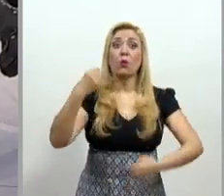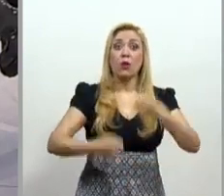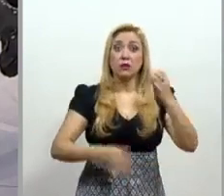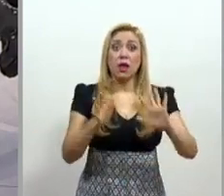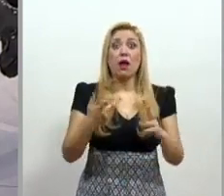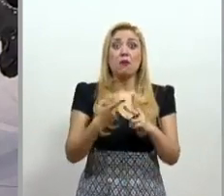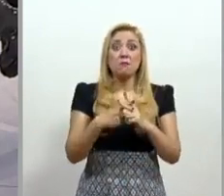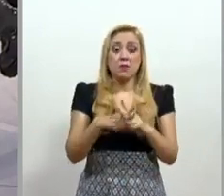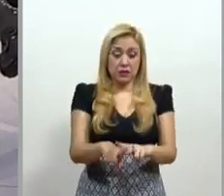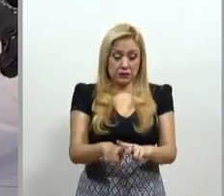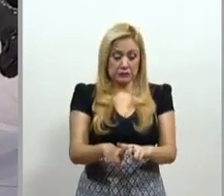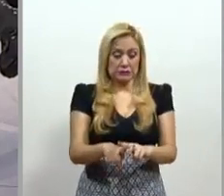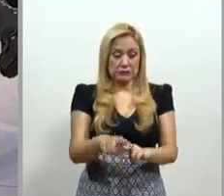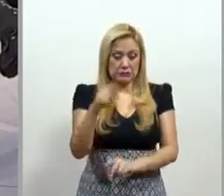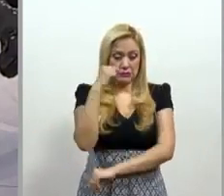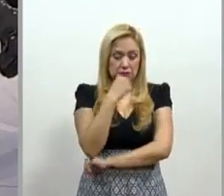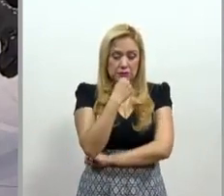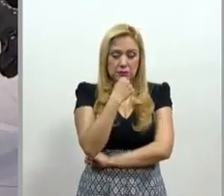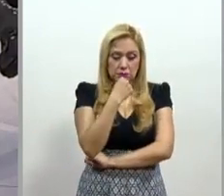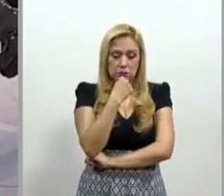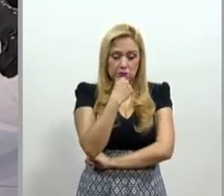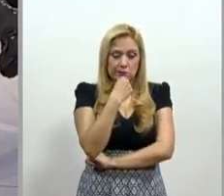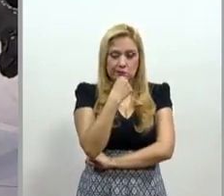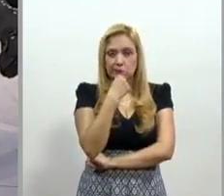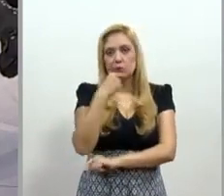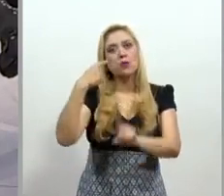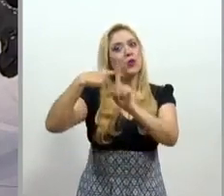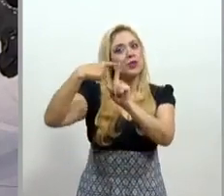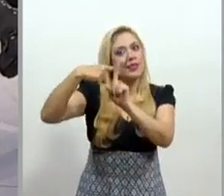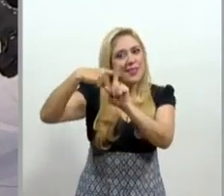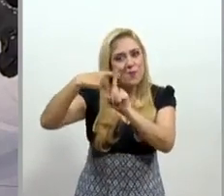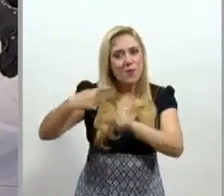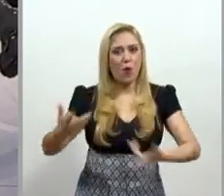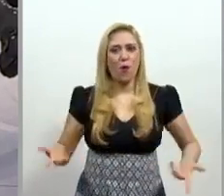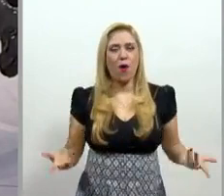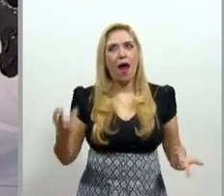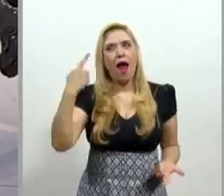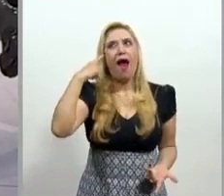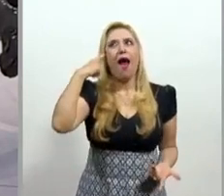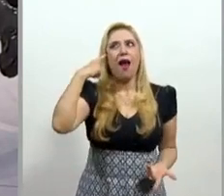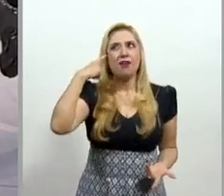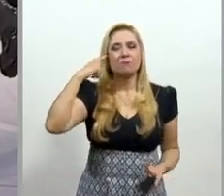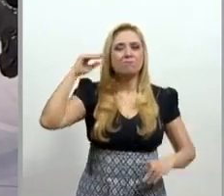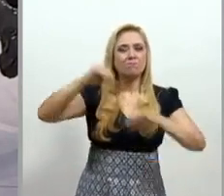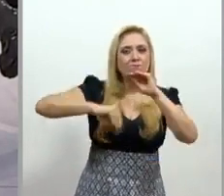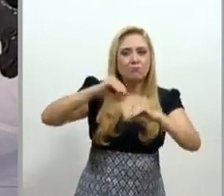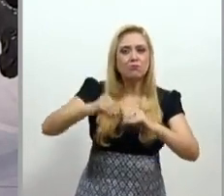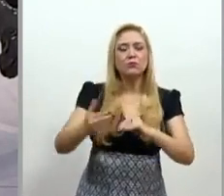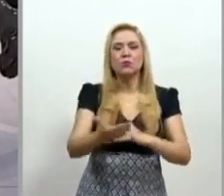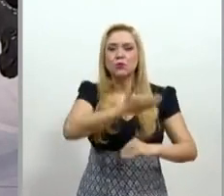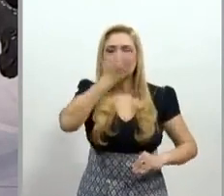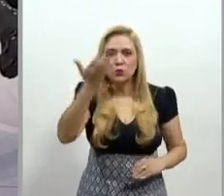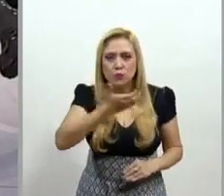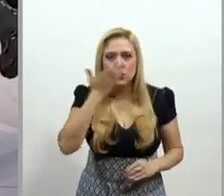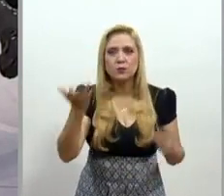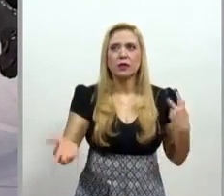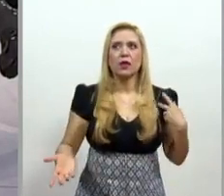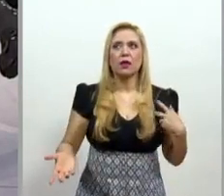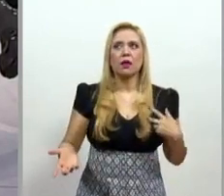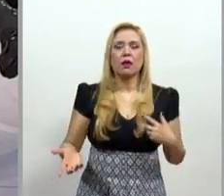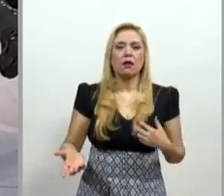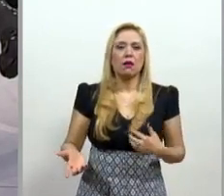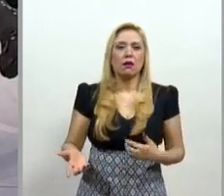están empezando, pero empezando en un sentido positivo, creando una especie de práctica y que yo diría